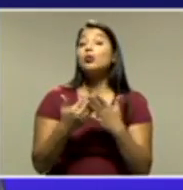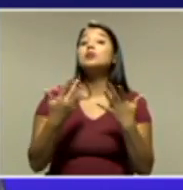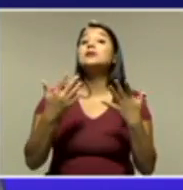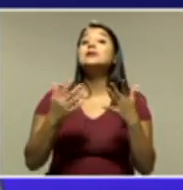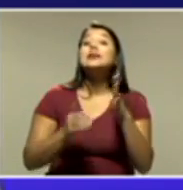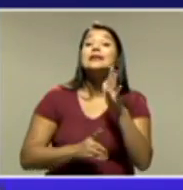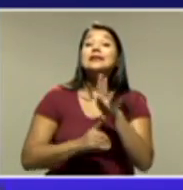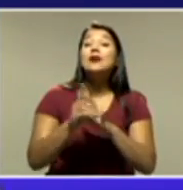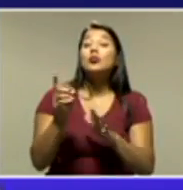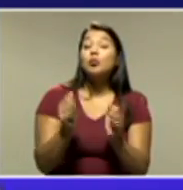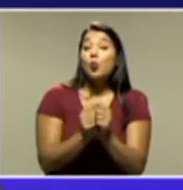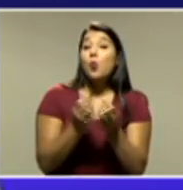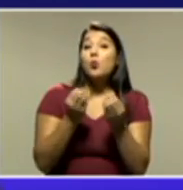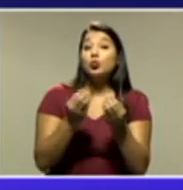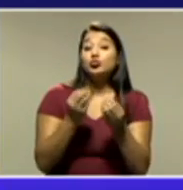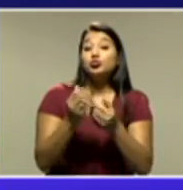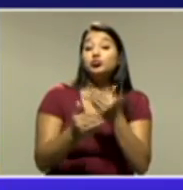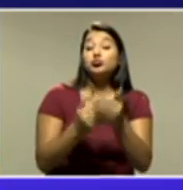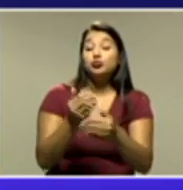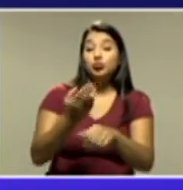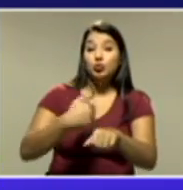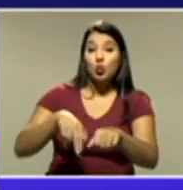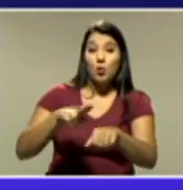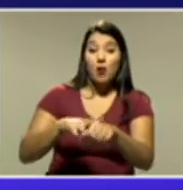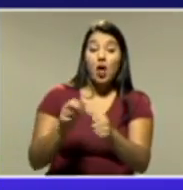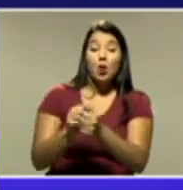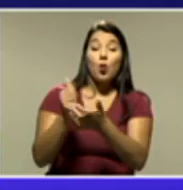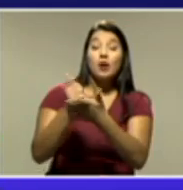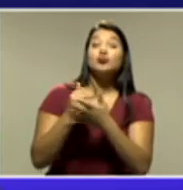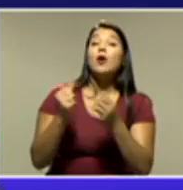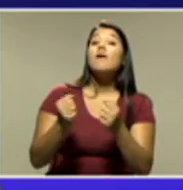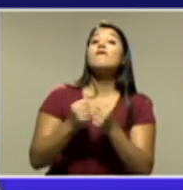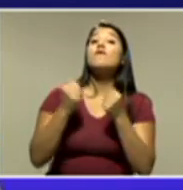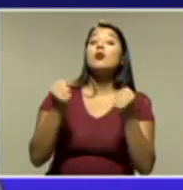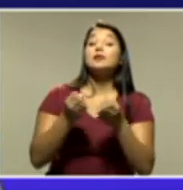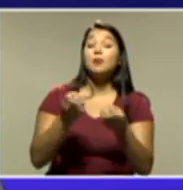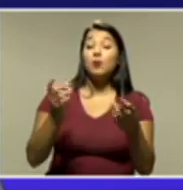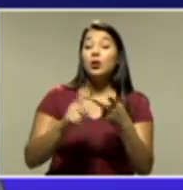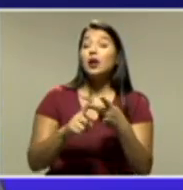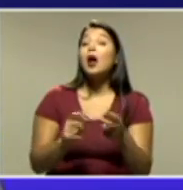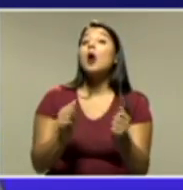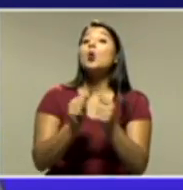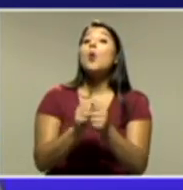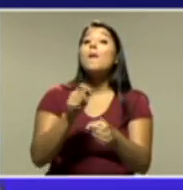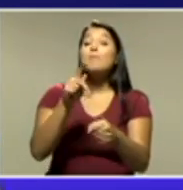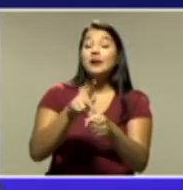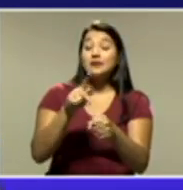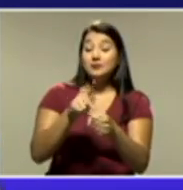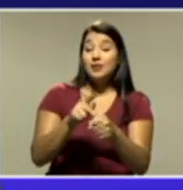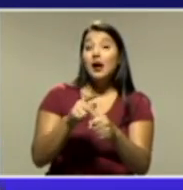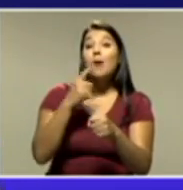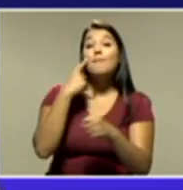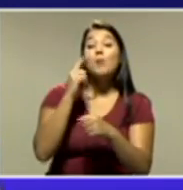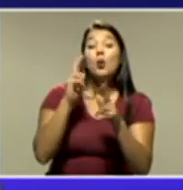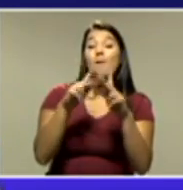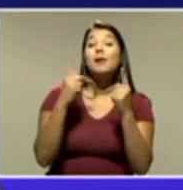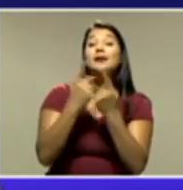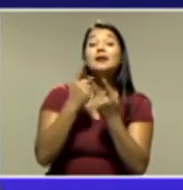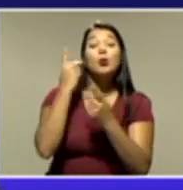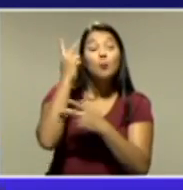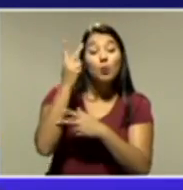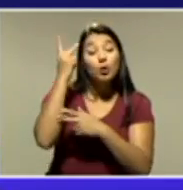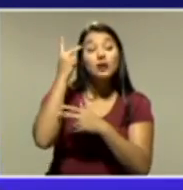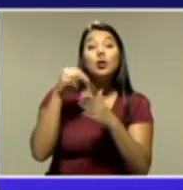desarrollado con absoluta normalidad, con el auxilio de la fuerza pública, con la participación comprometida de los partidos políticos en ese